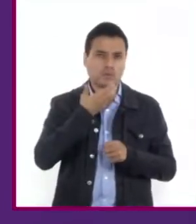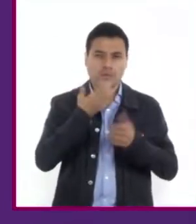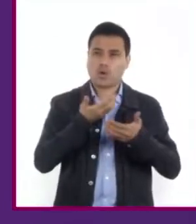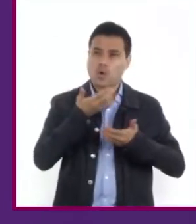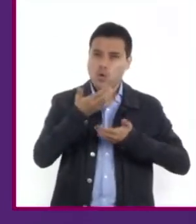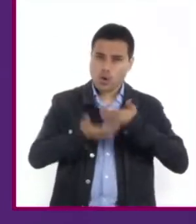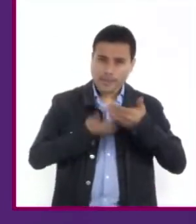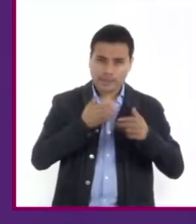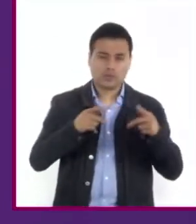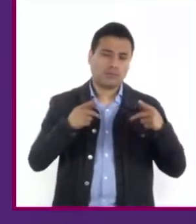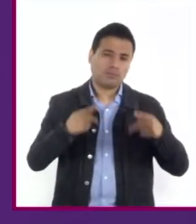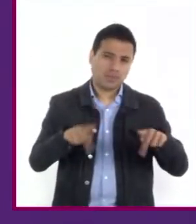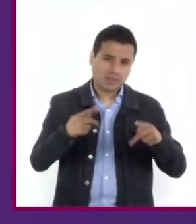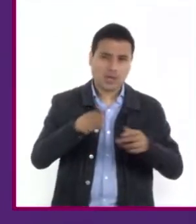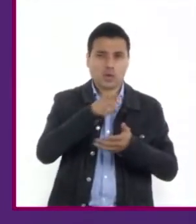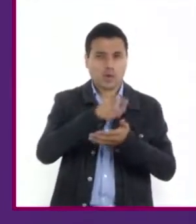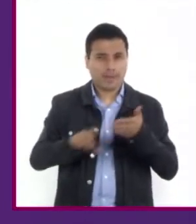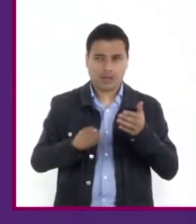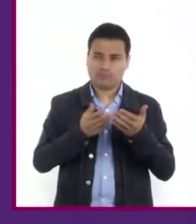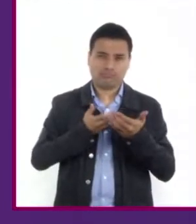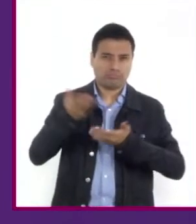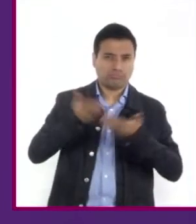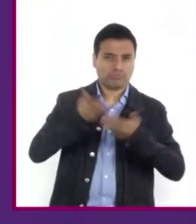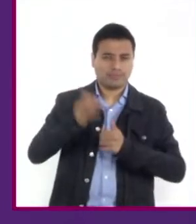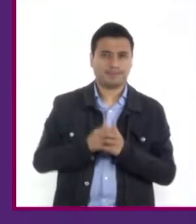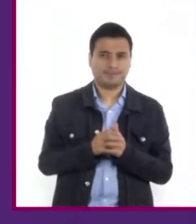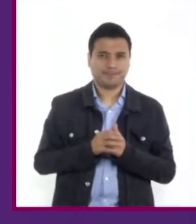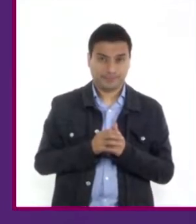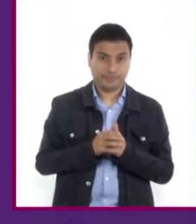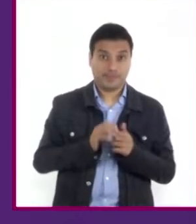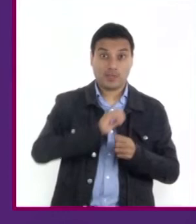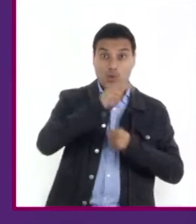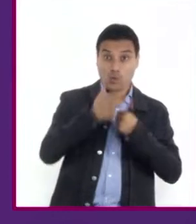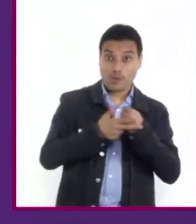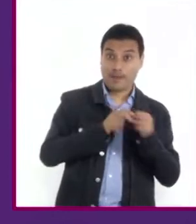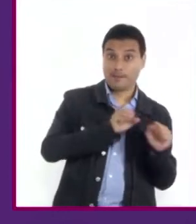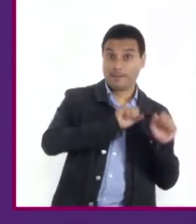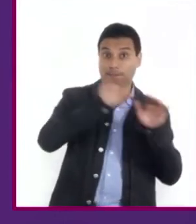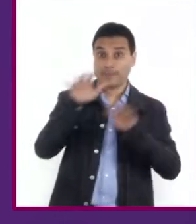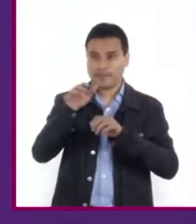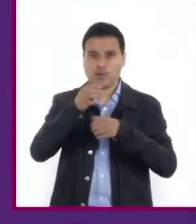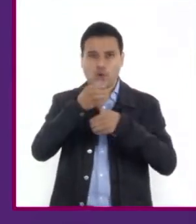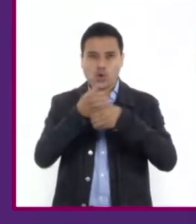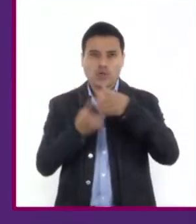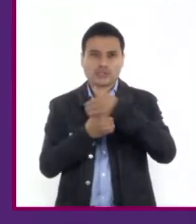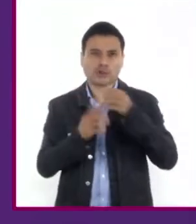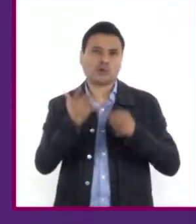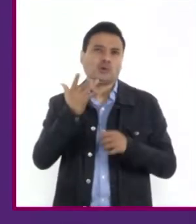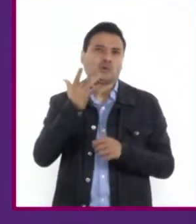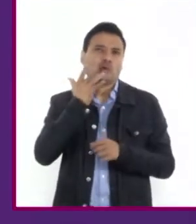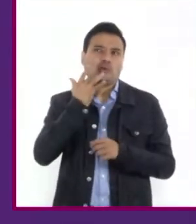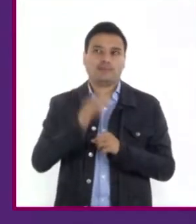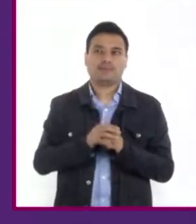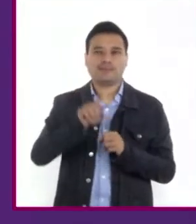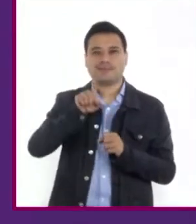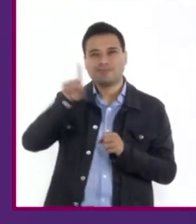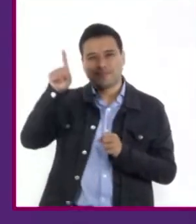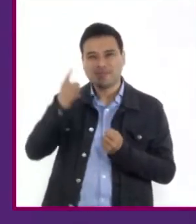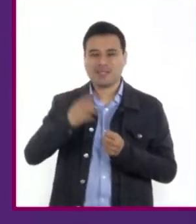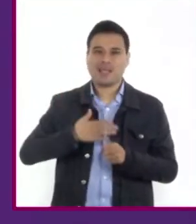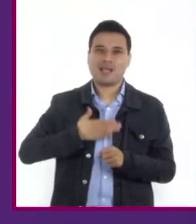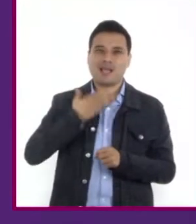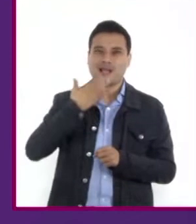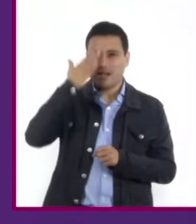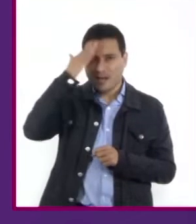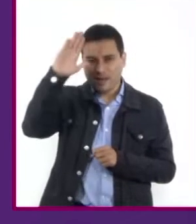muy importante. Europa adquiría productos considerados de lujo que transportaba desde Arabia, China e